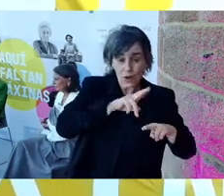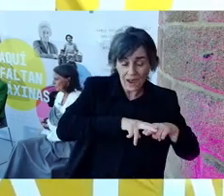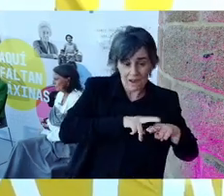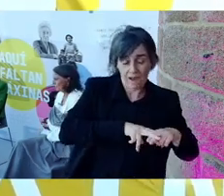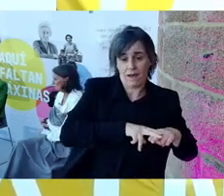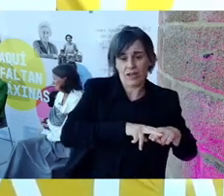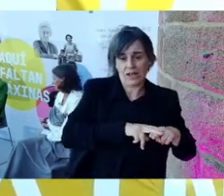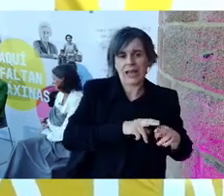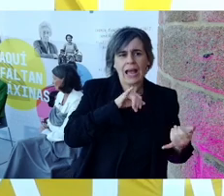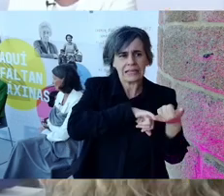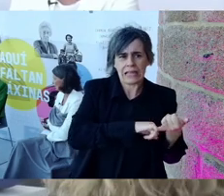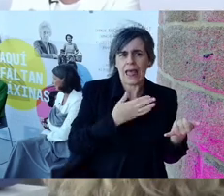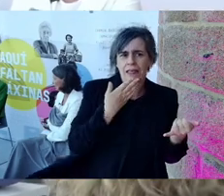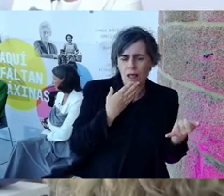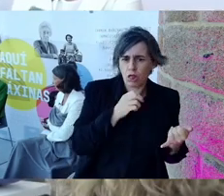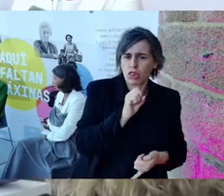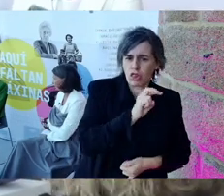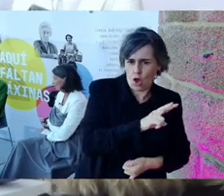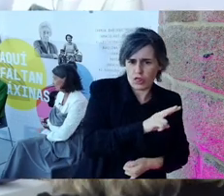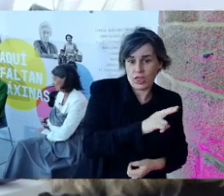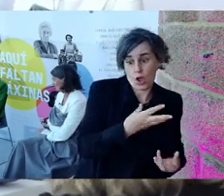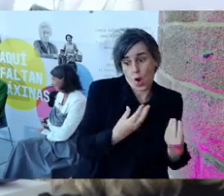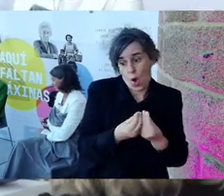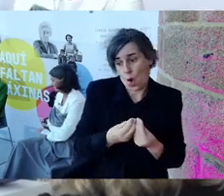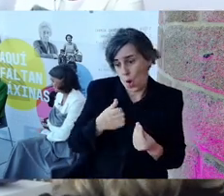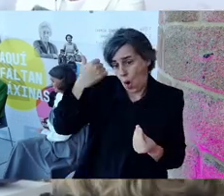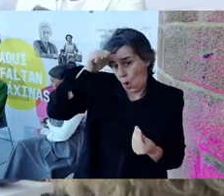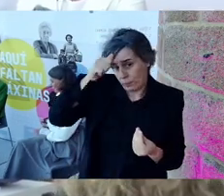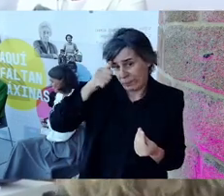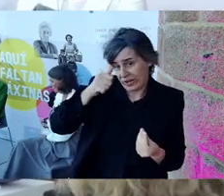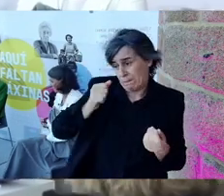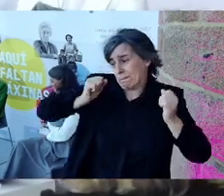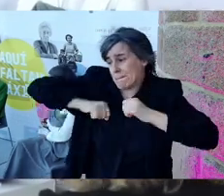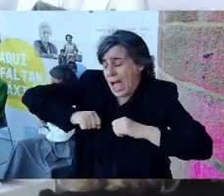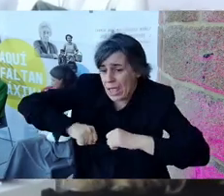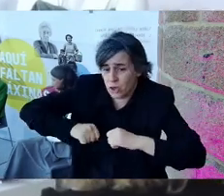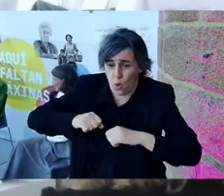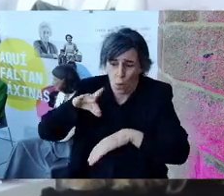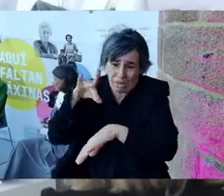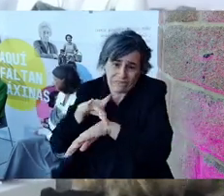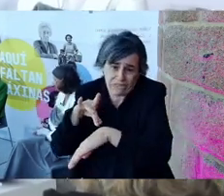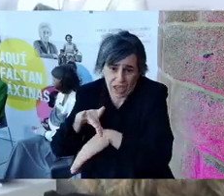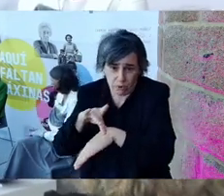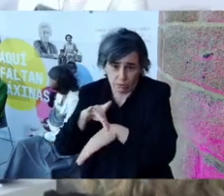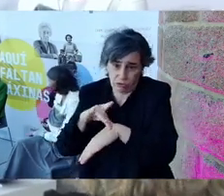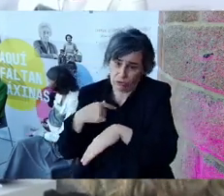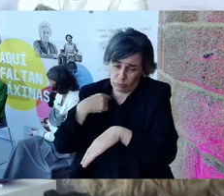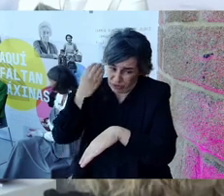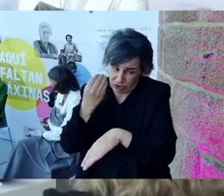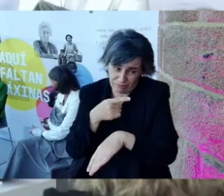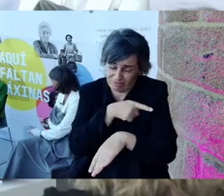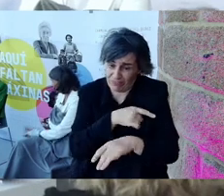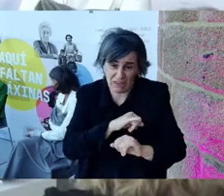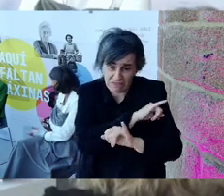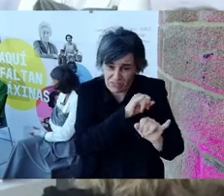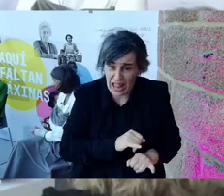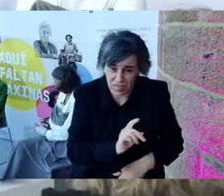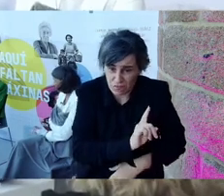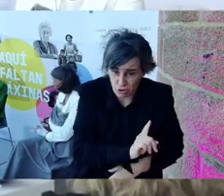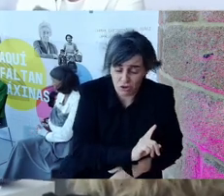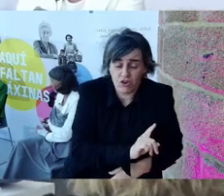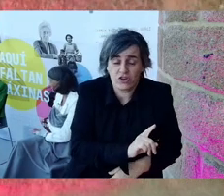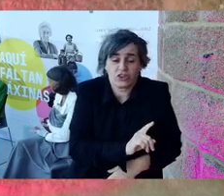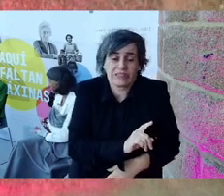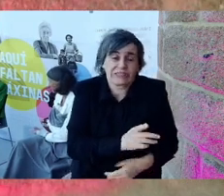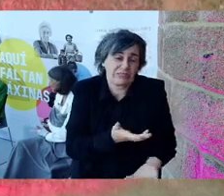años con el conde de Borgoña, que era un señor mucho mayor que ella y enfermizo, que yo supongo que no la haría enormemente feliz, tampoco